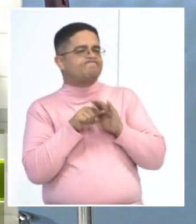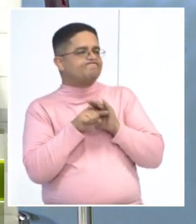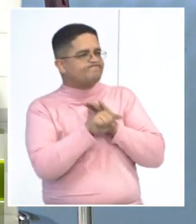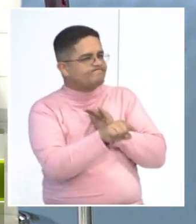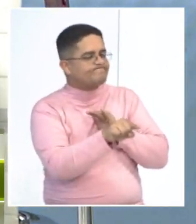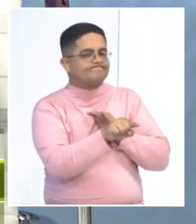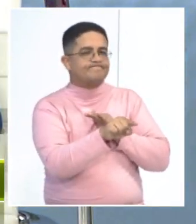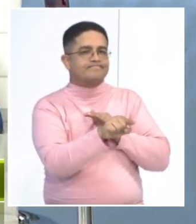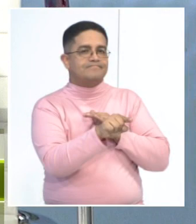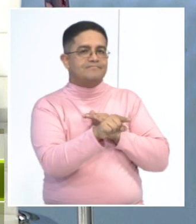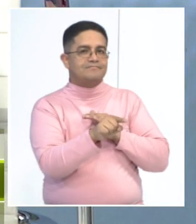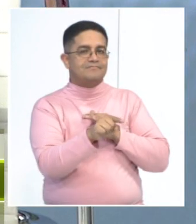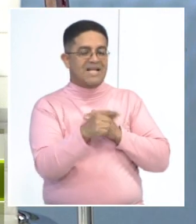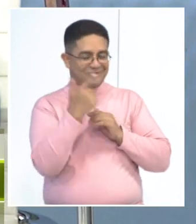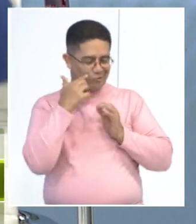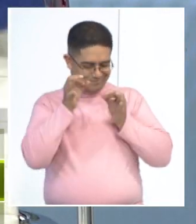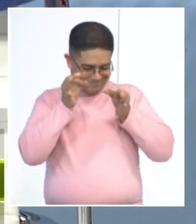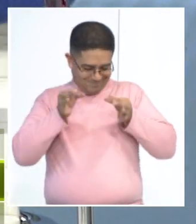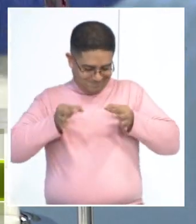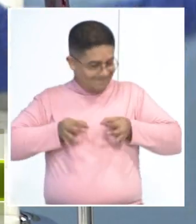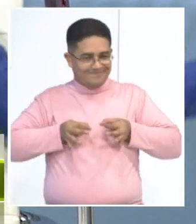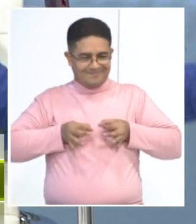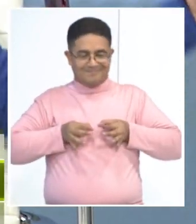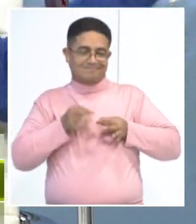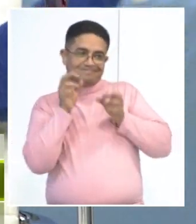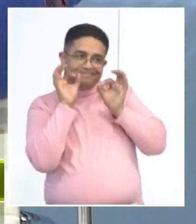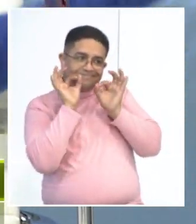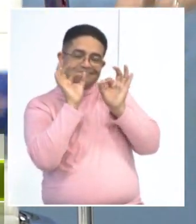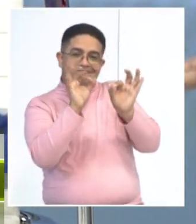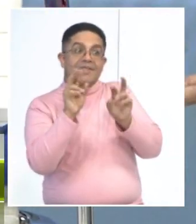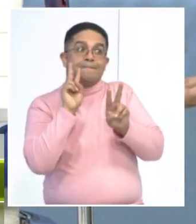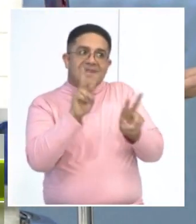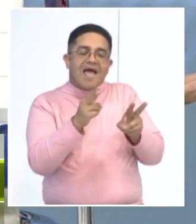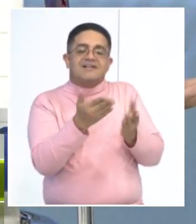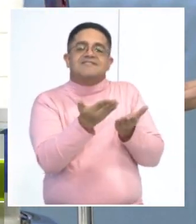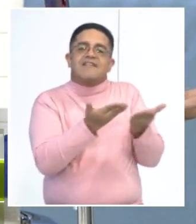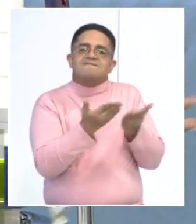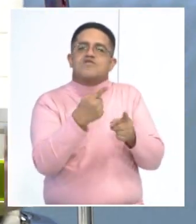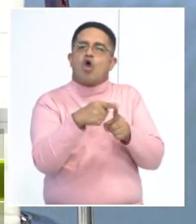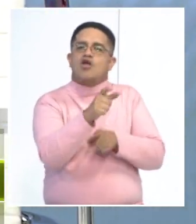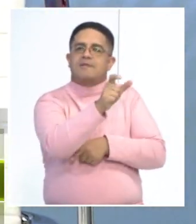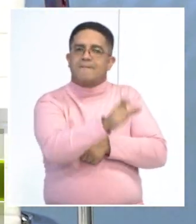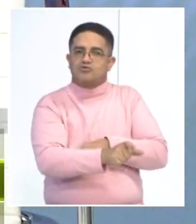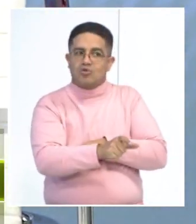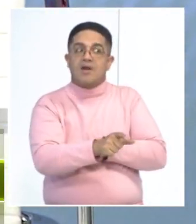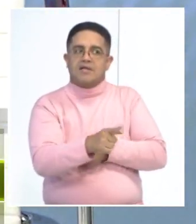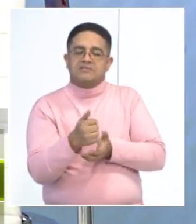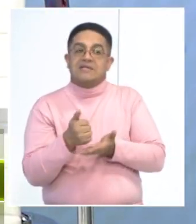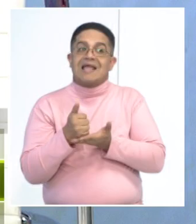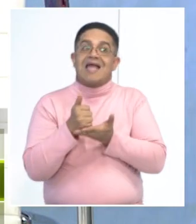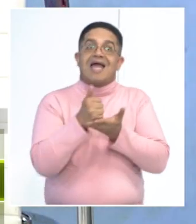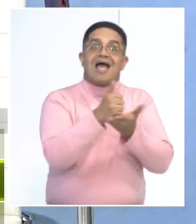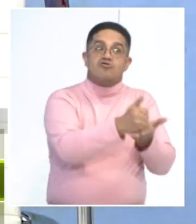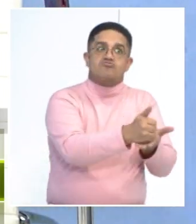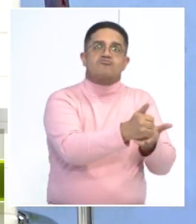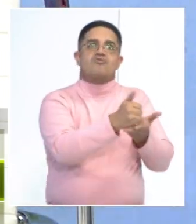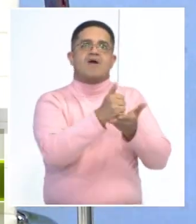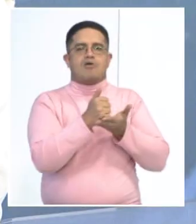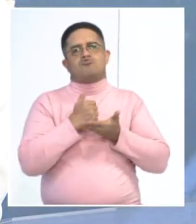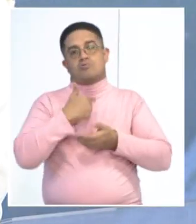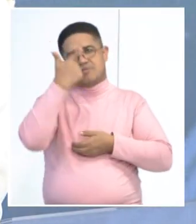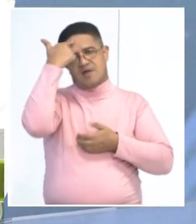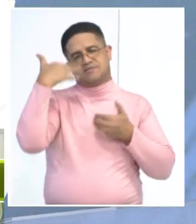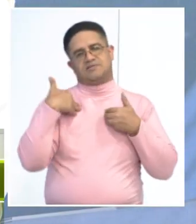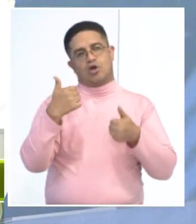poco de mi mundo y entrar en el mundo de otros y servir en el mundo de otros va a ayudar a su salud mental. Por